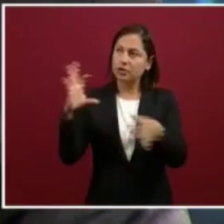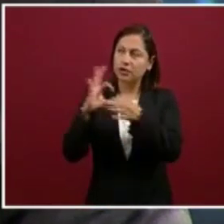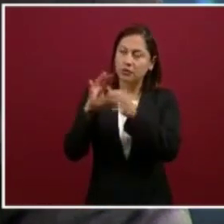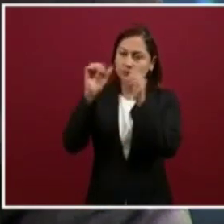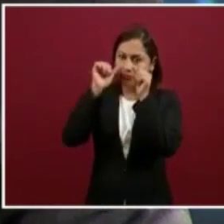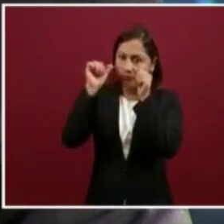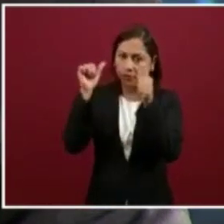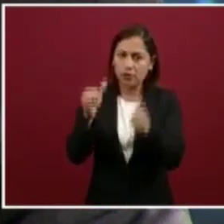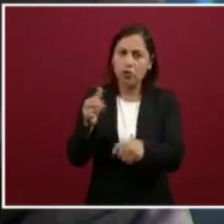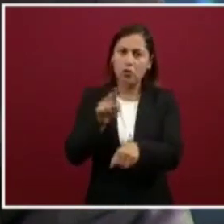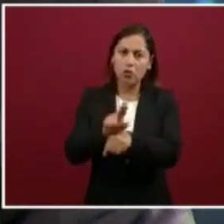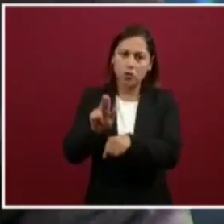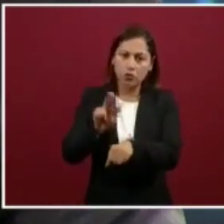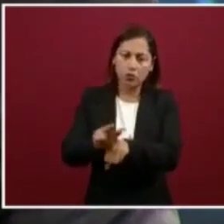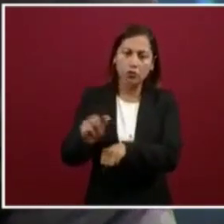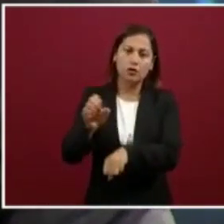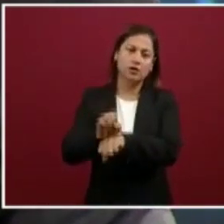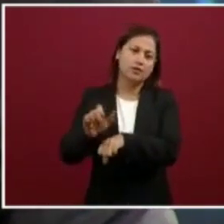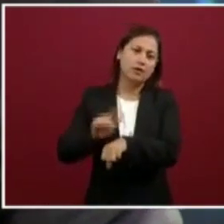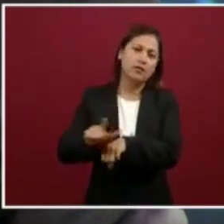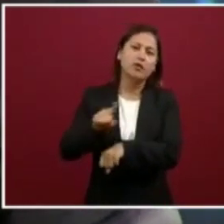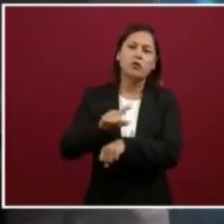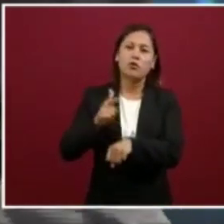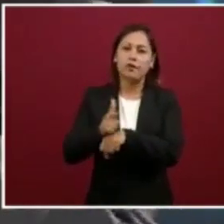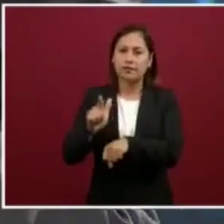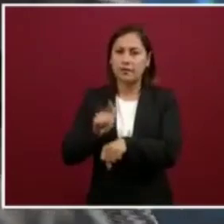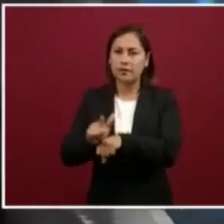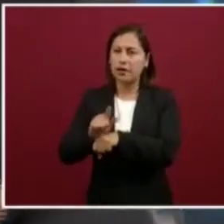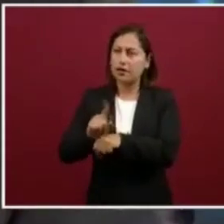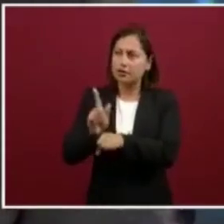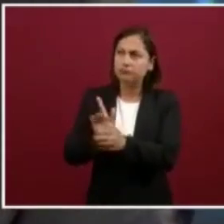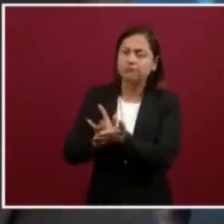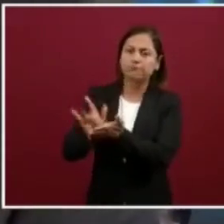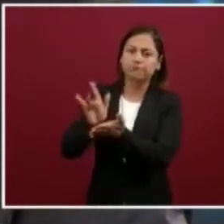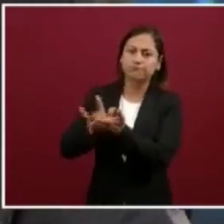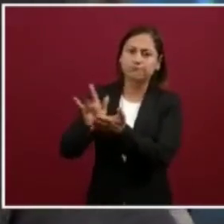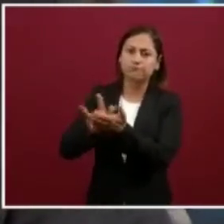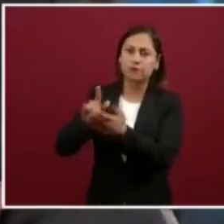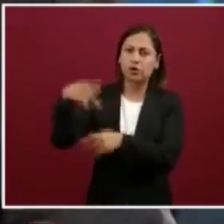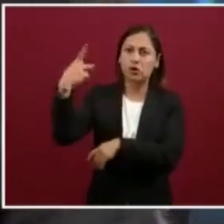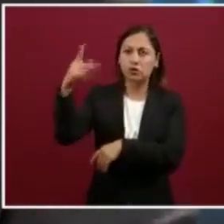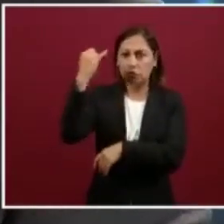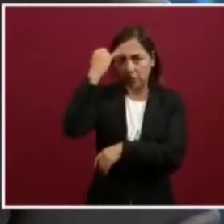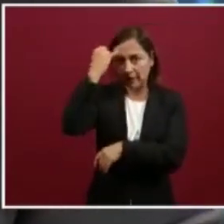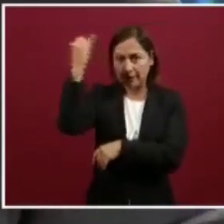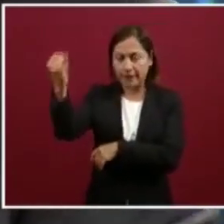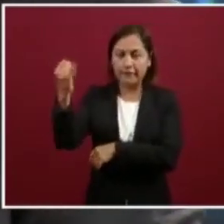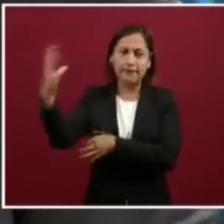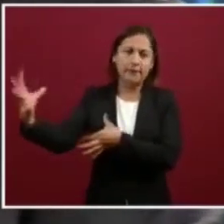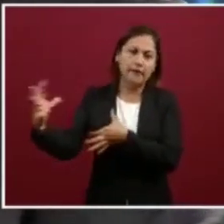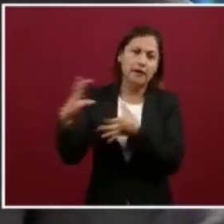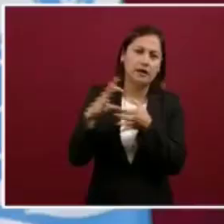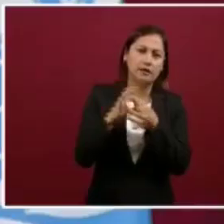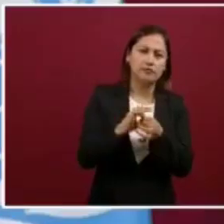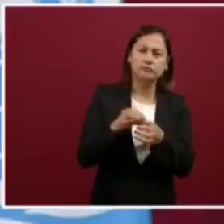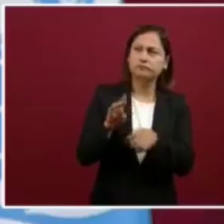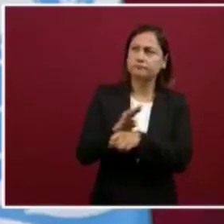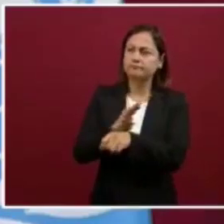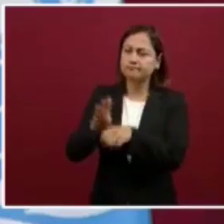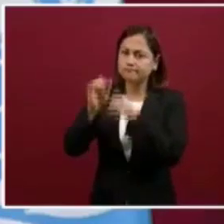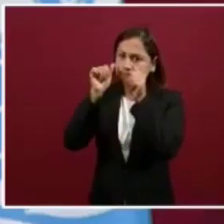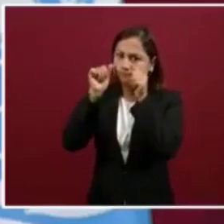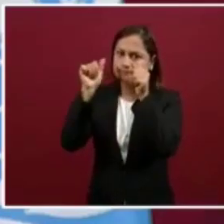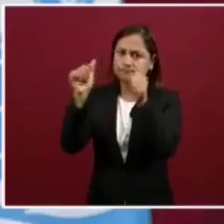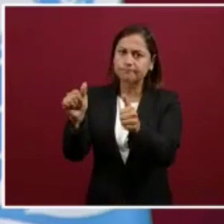Guatemala, apoyarlos, respaldarlos y tomar su causa, la causa de su desarrollo, de su bienestar,